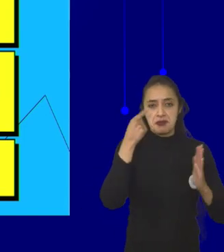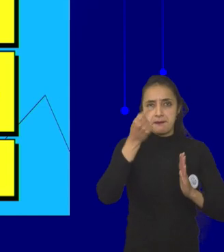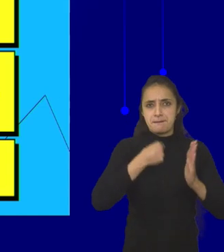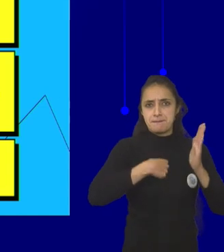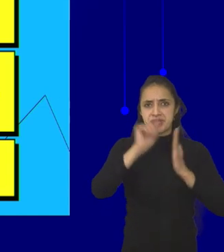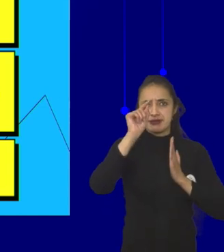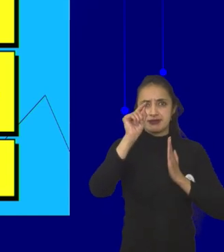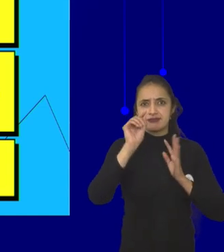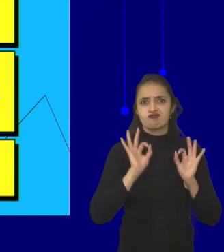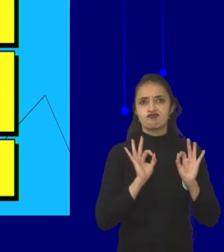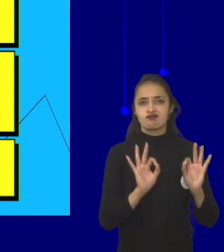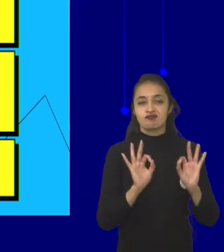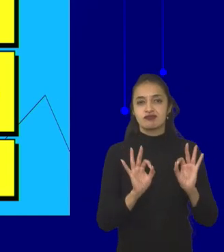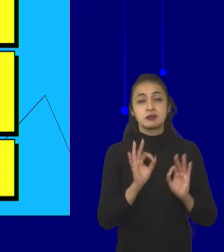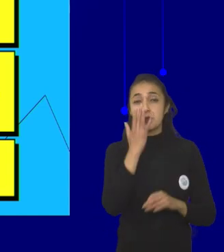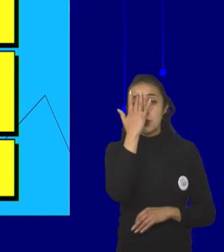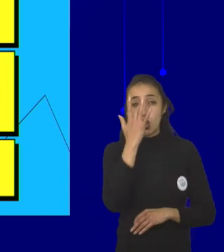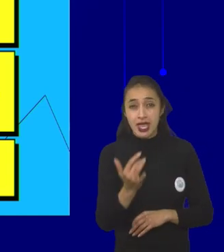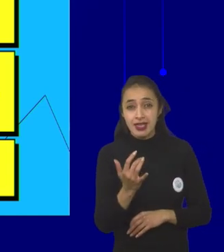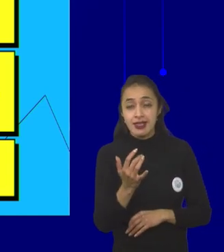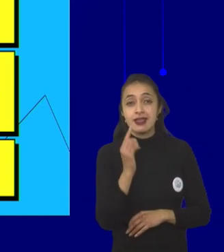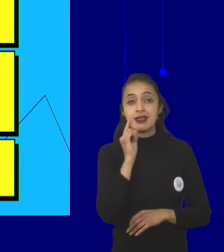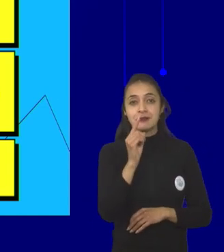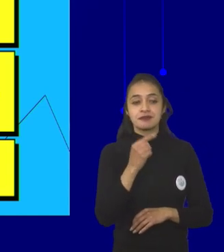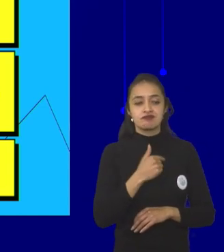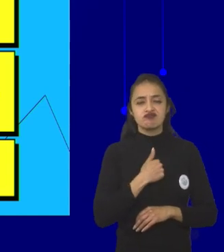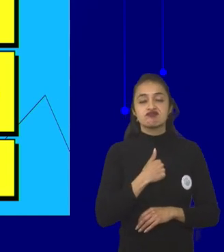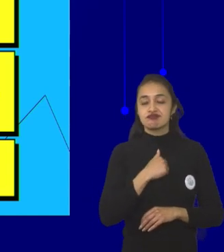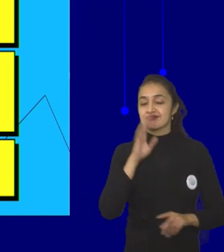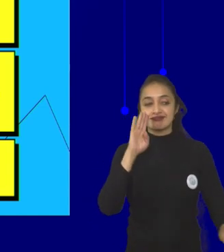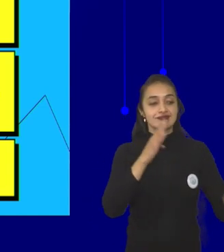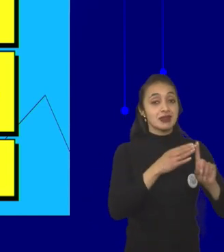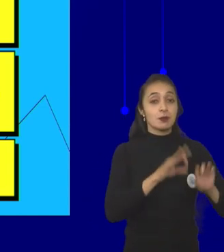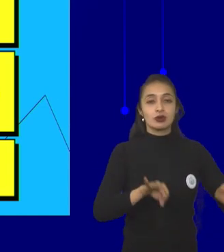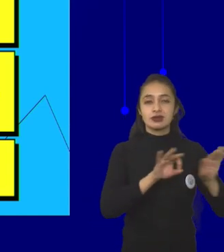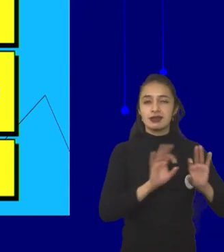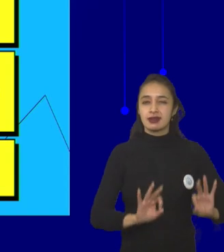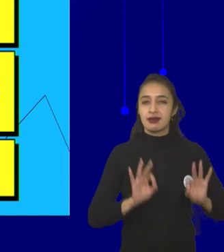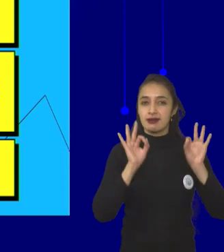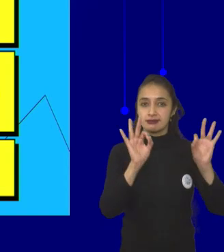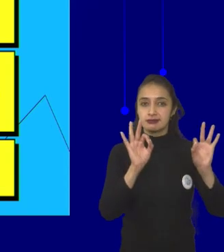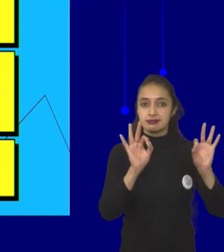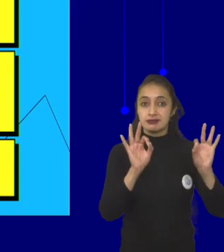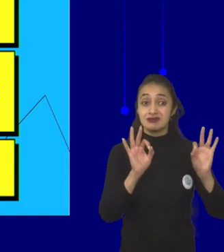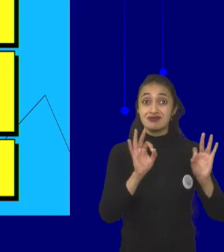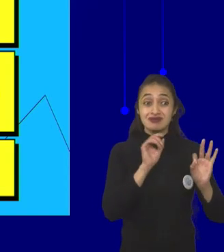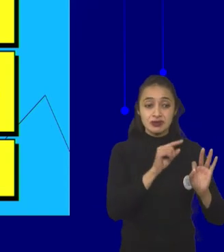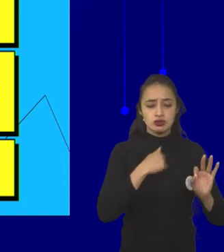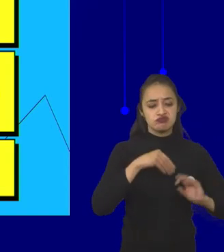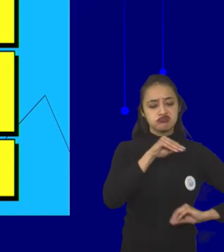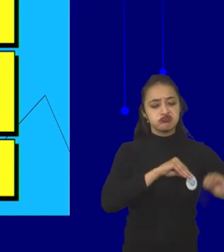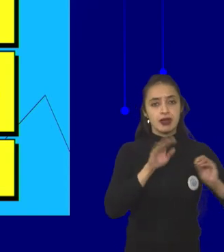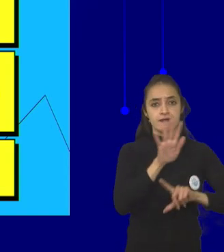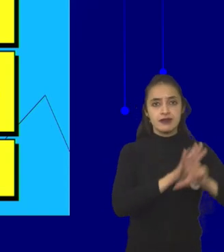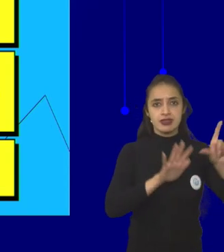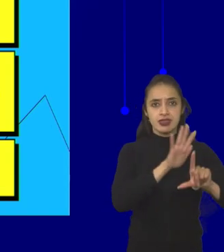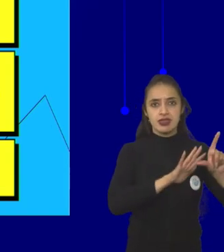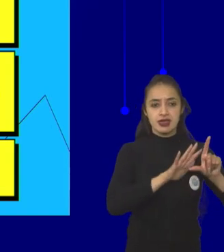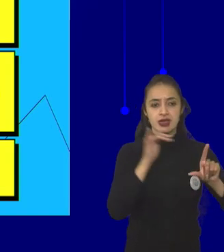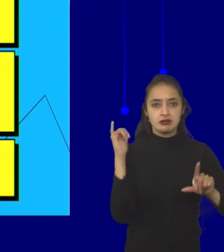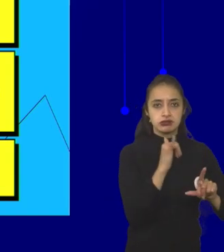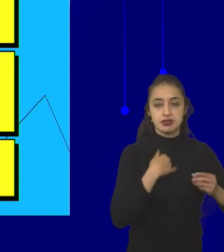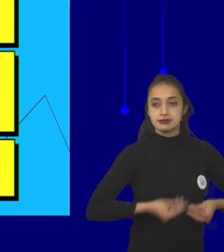9001. ¿Por qué? Porque creemos profundamente en la calidad. Cuando uno es un productor, uno debe